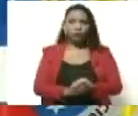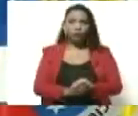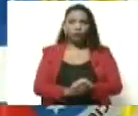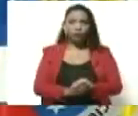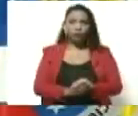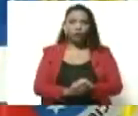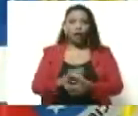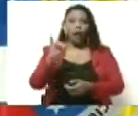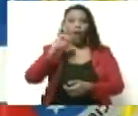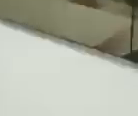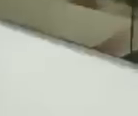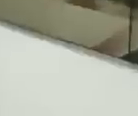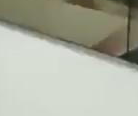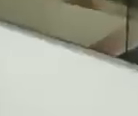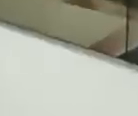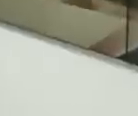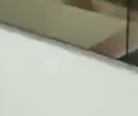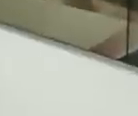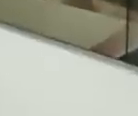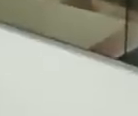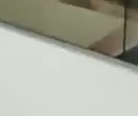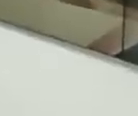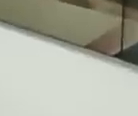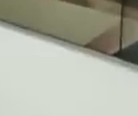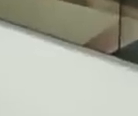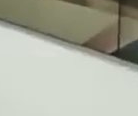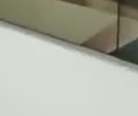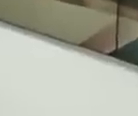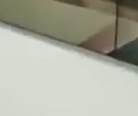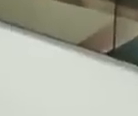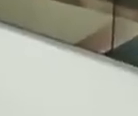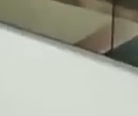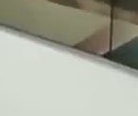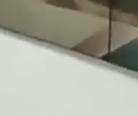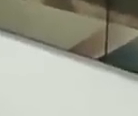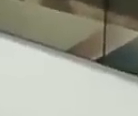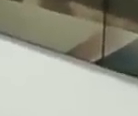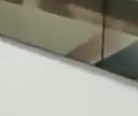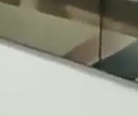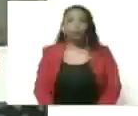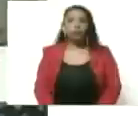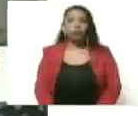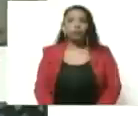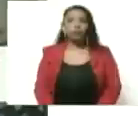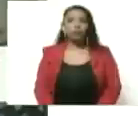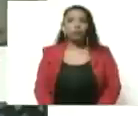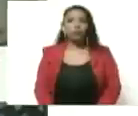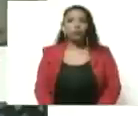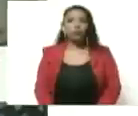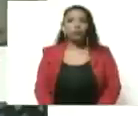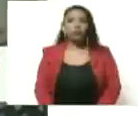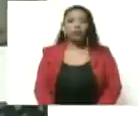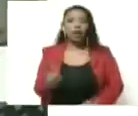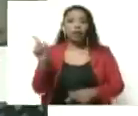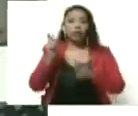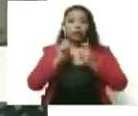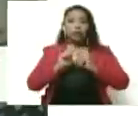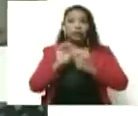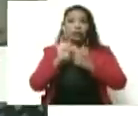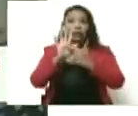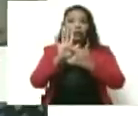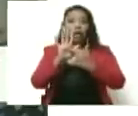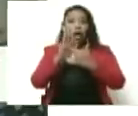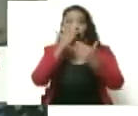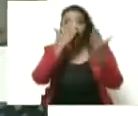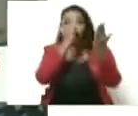la denuncia permanente sobre la entrega de armas a estos grupos delictivos, tratando de pasar armas por la frontera